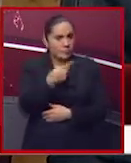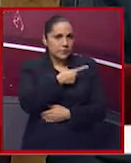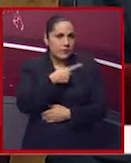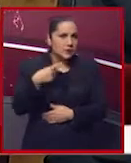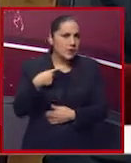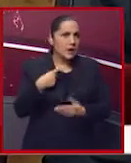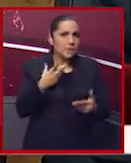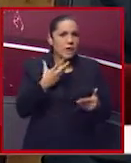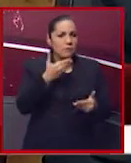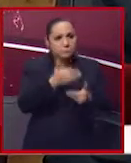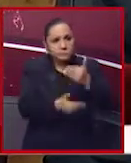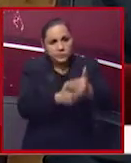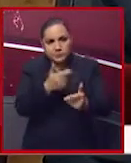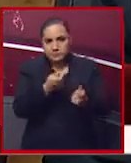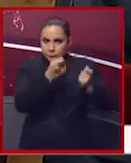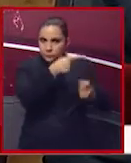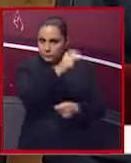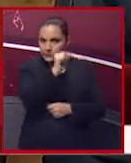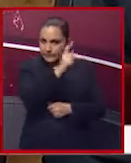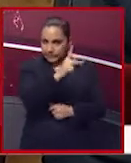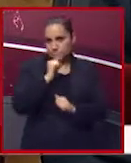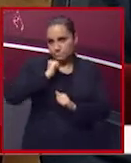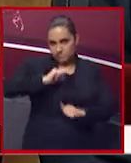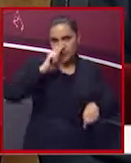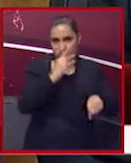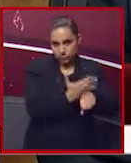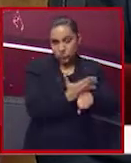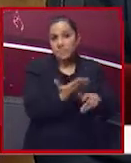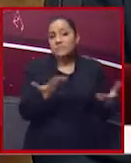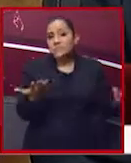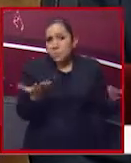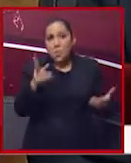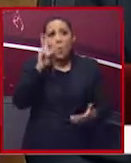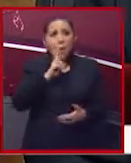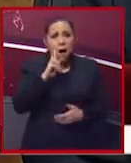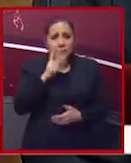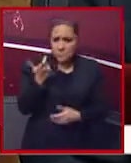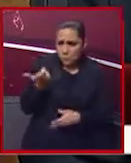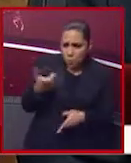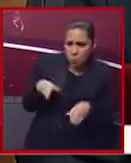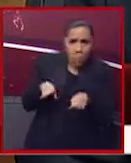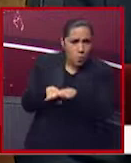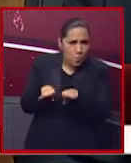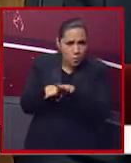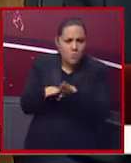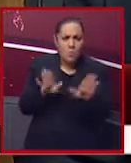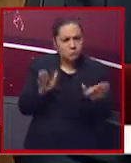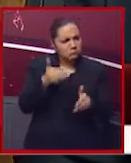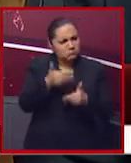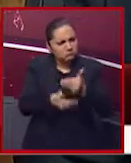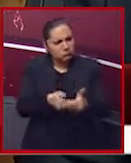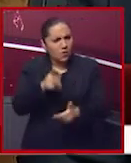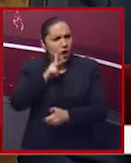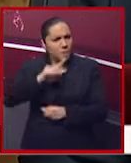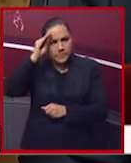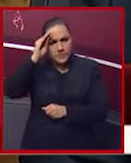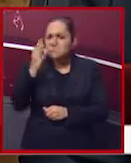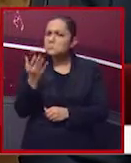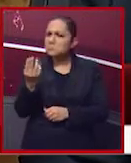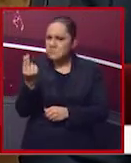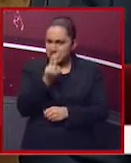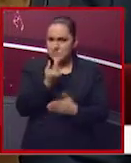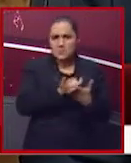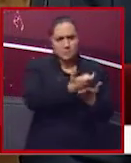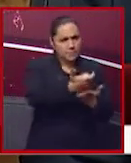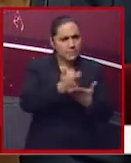a ser difícil, digamos, encontrar dinero para ello, pero lo vamos a encontrar y va a haber becas de todo tipo, millones